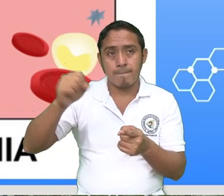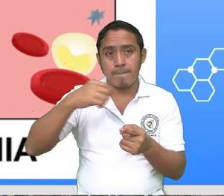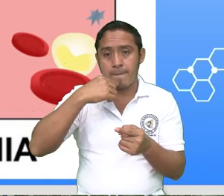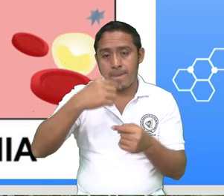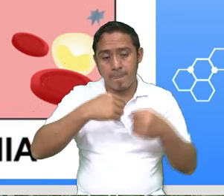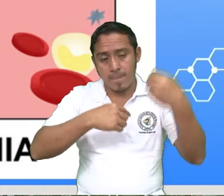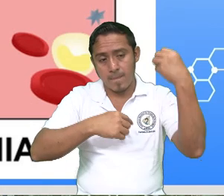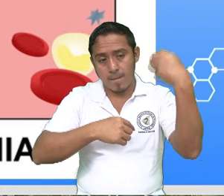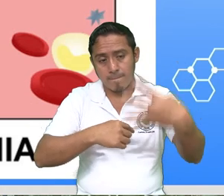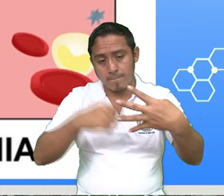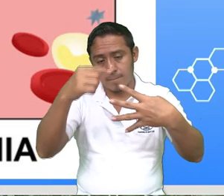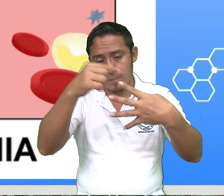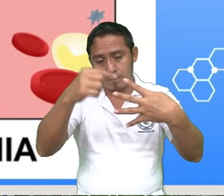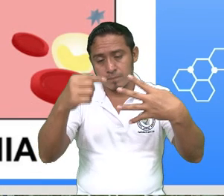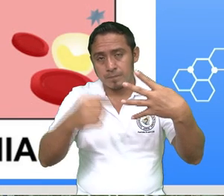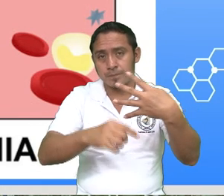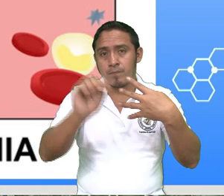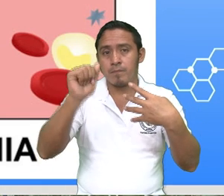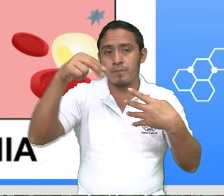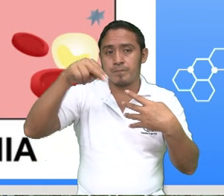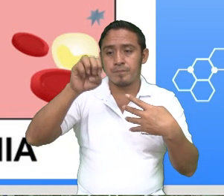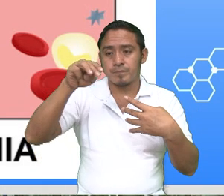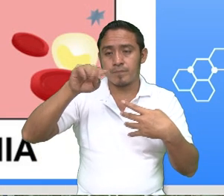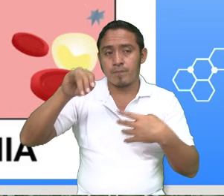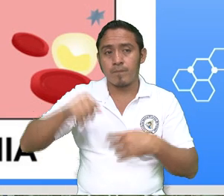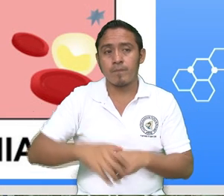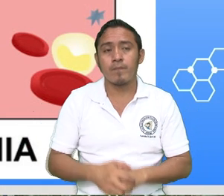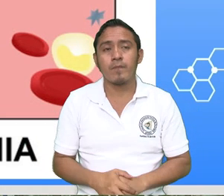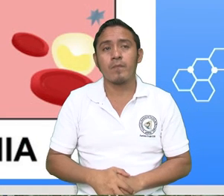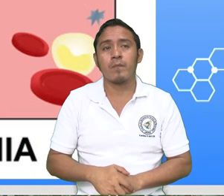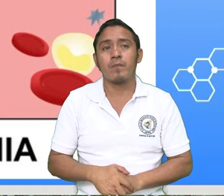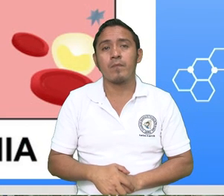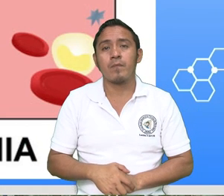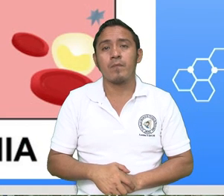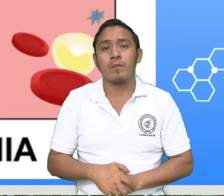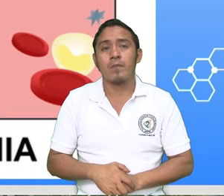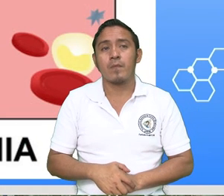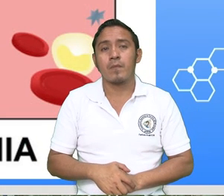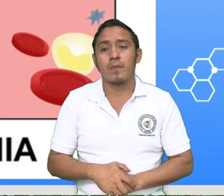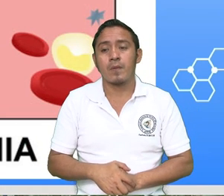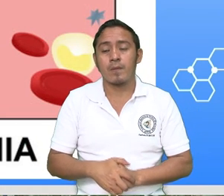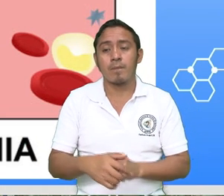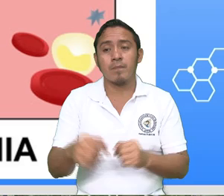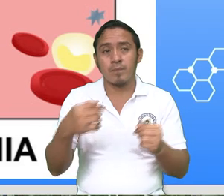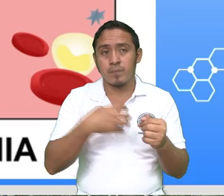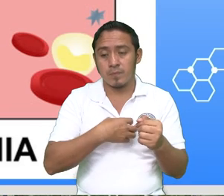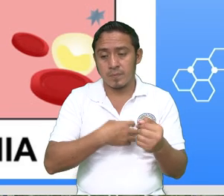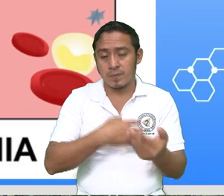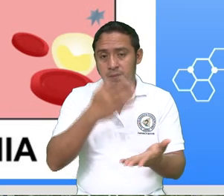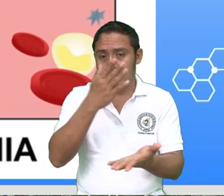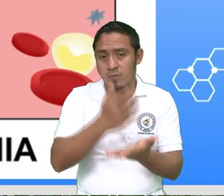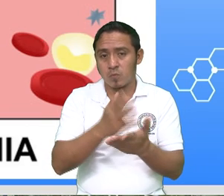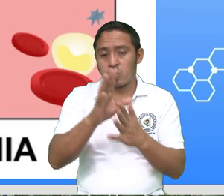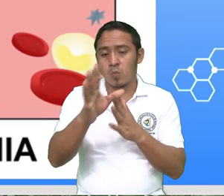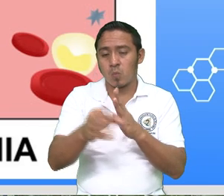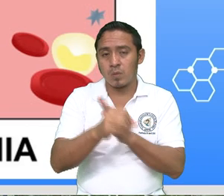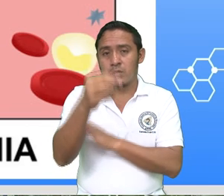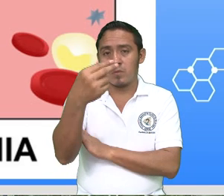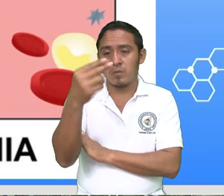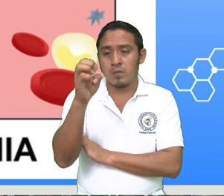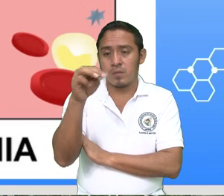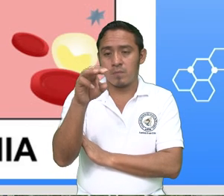cuatro grados de anemia ya en este y siempre va delimitado por la cantidad más globina